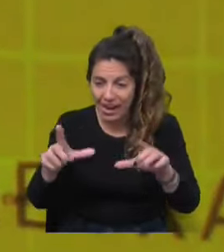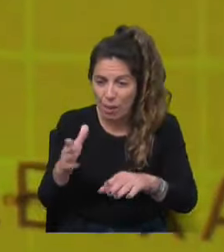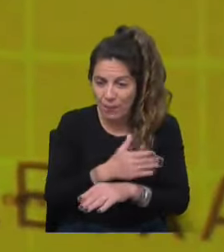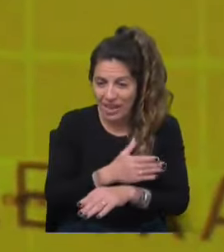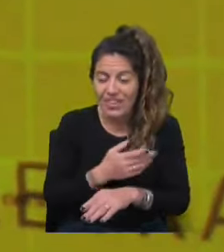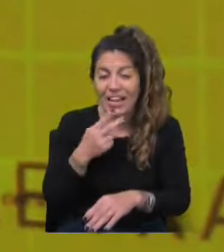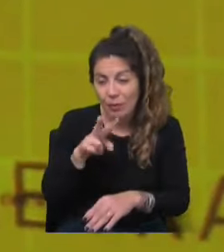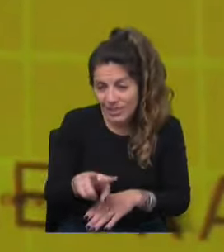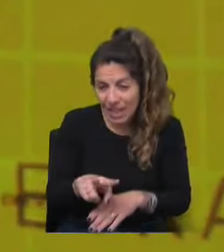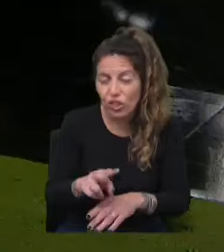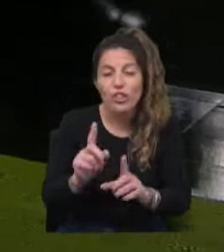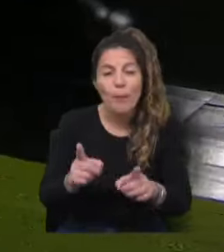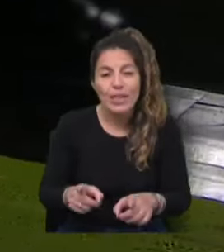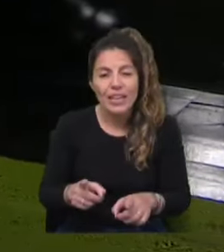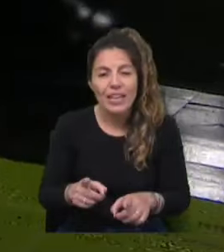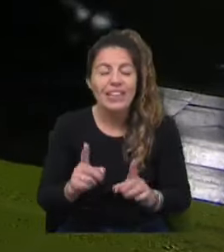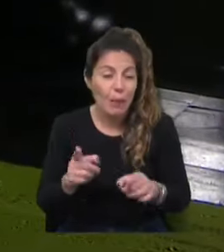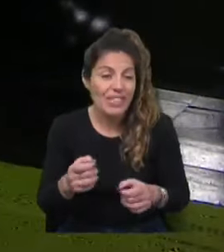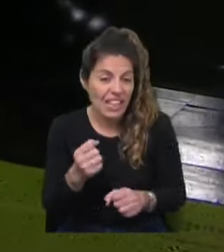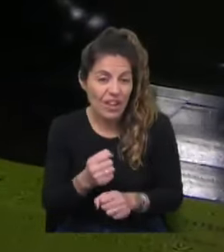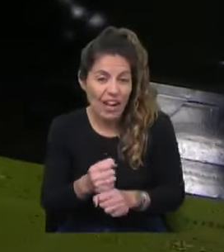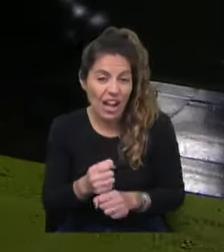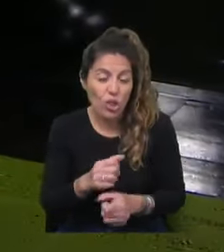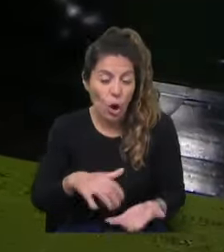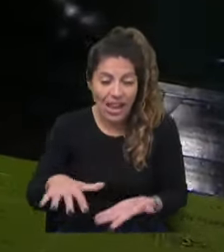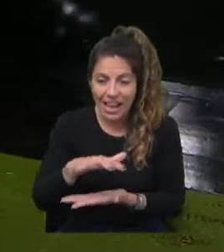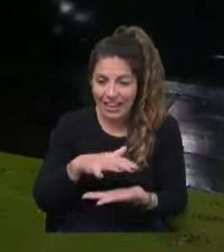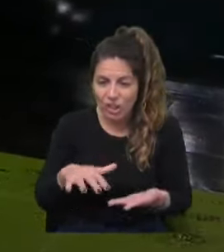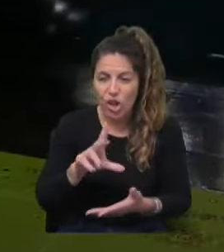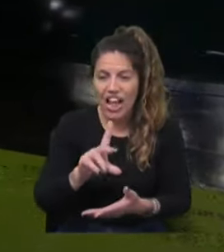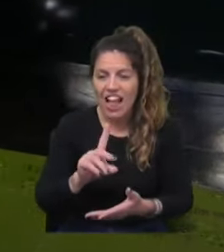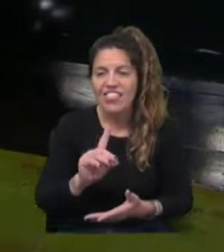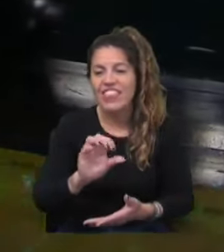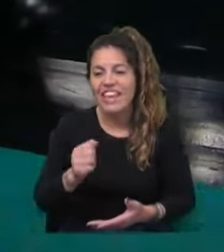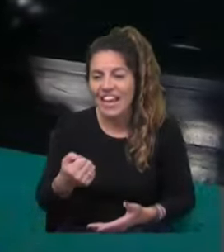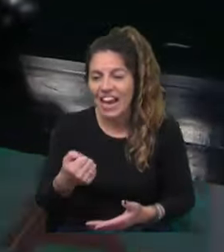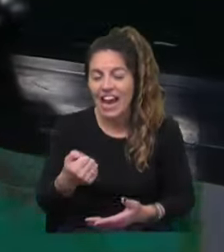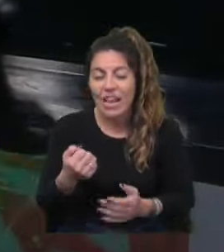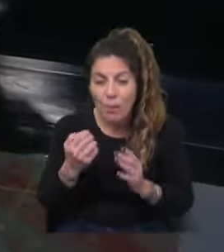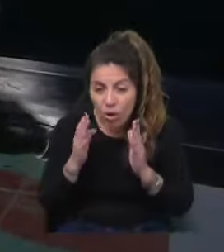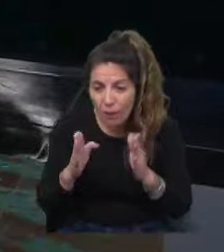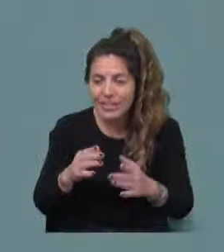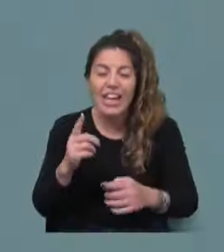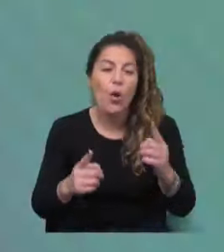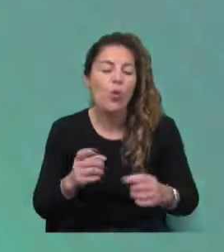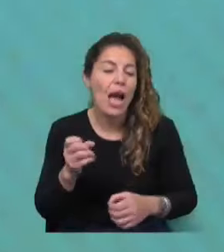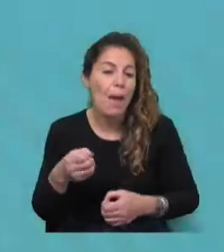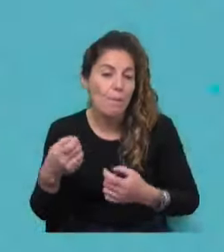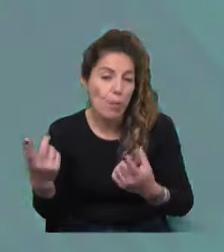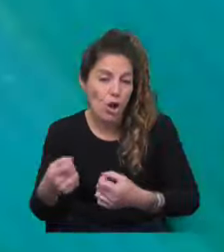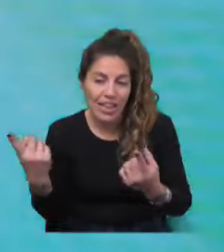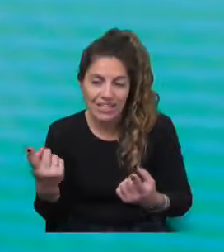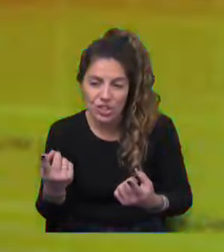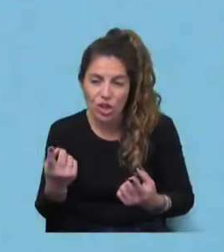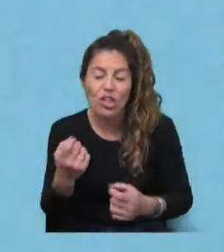la están visualizando, incluso la DIA está trabajando mucho en la región y bueno, pone la lupa más sobre algún tipo de exportación que de otra